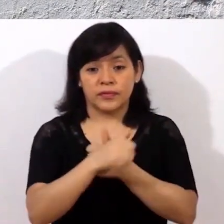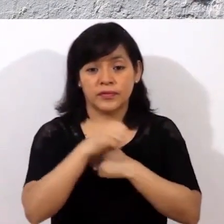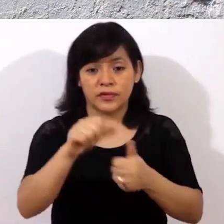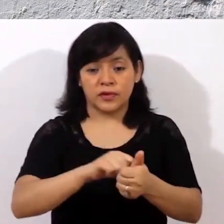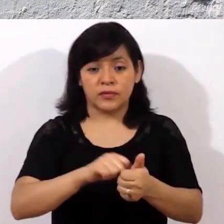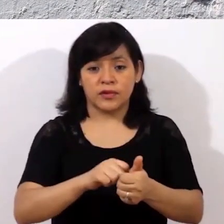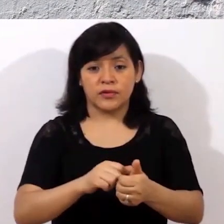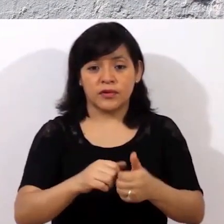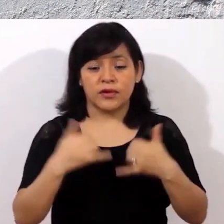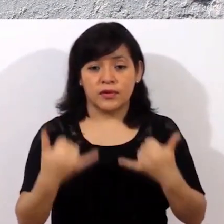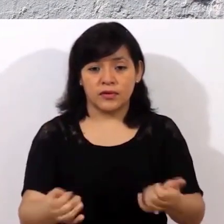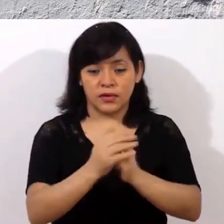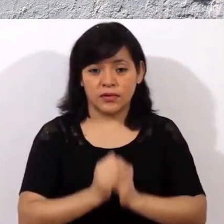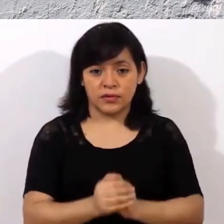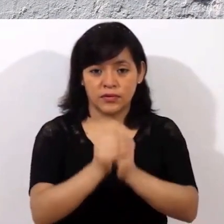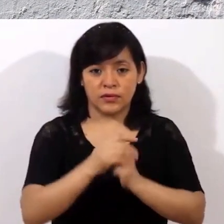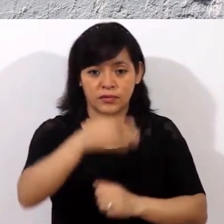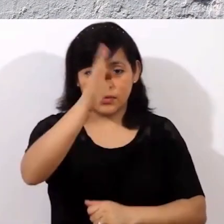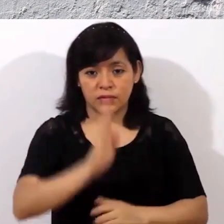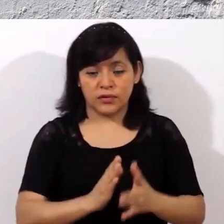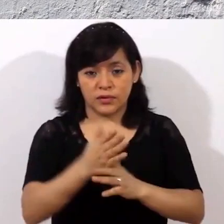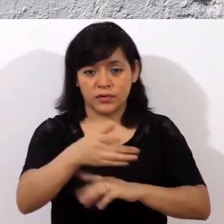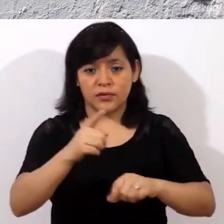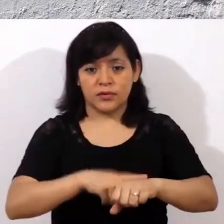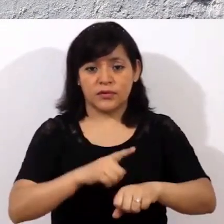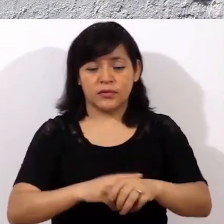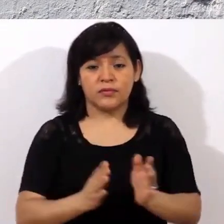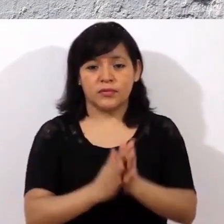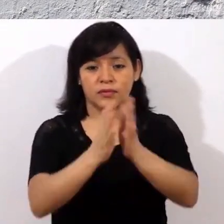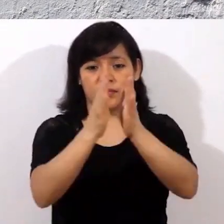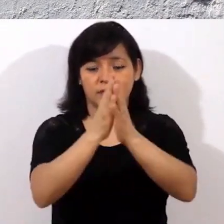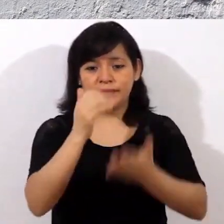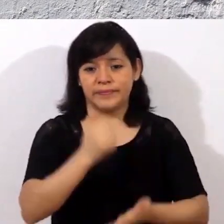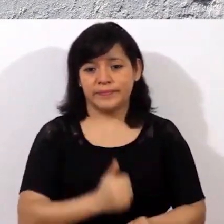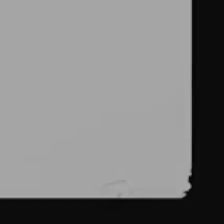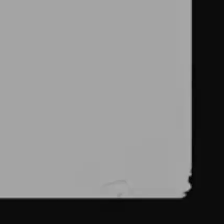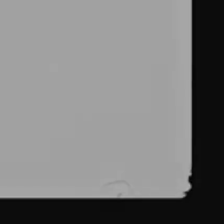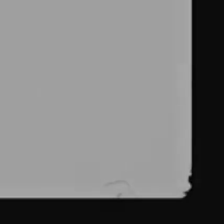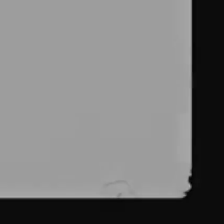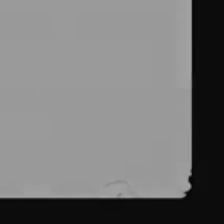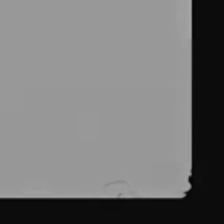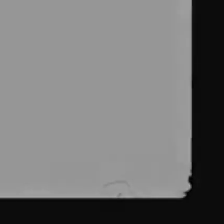Amados hermanos y amigos, adoremos al Señor a través de este tiempo de alabanza.